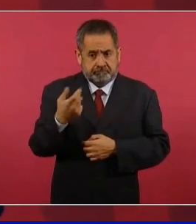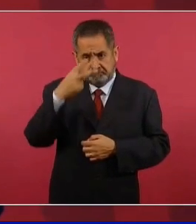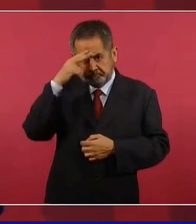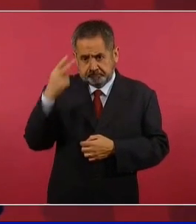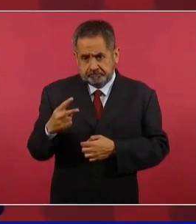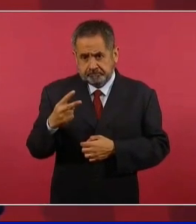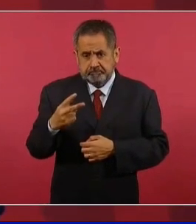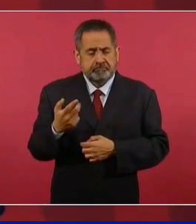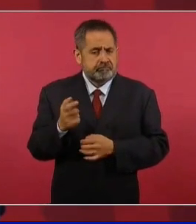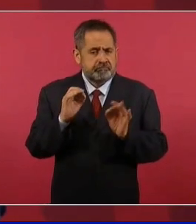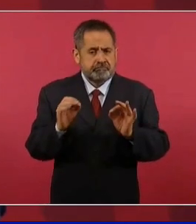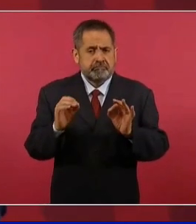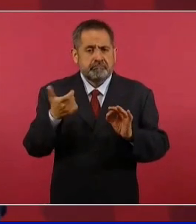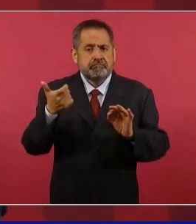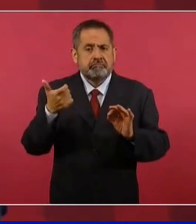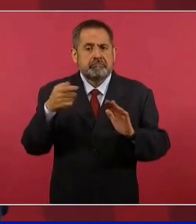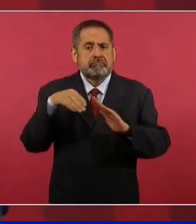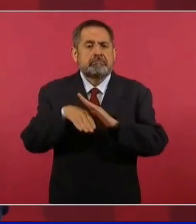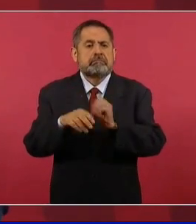No nos hemos devaluado,